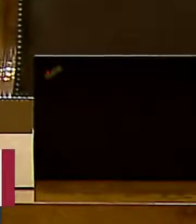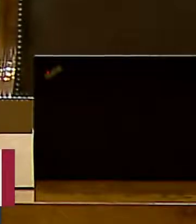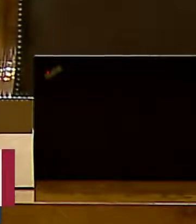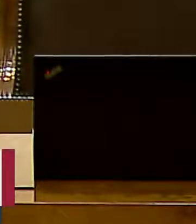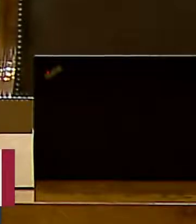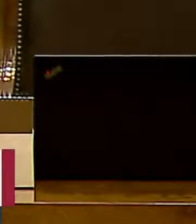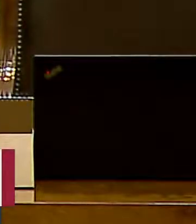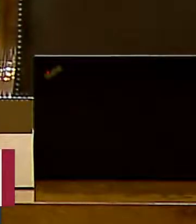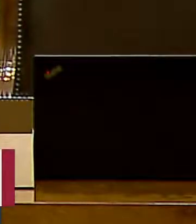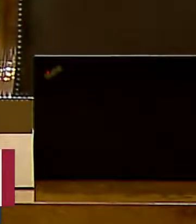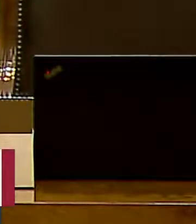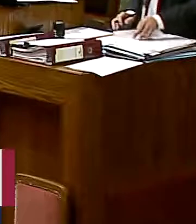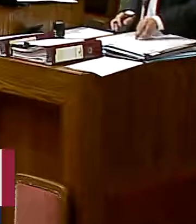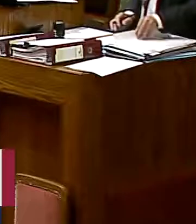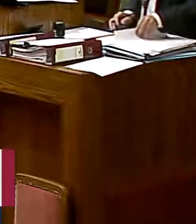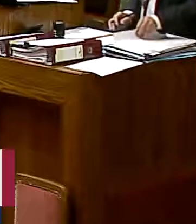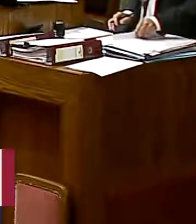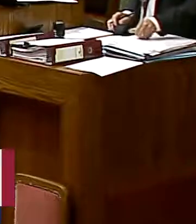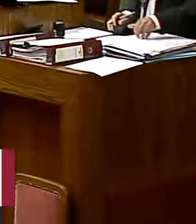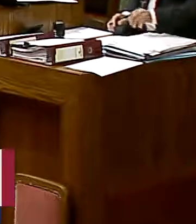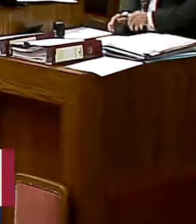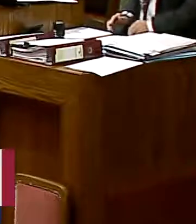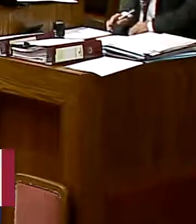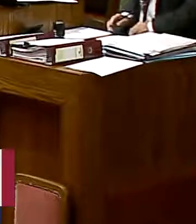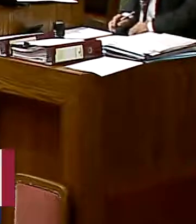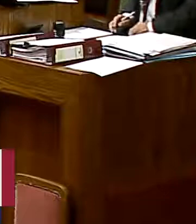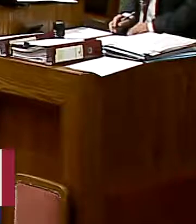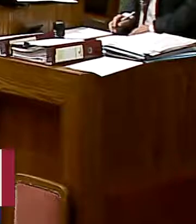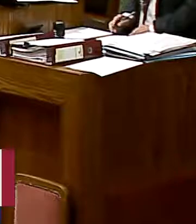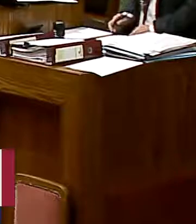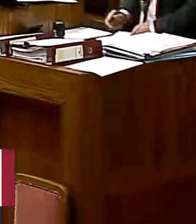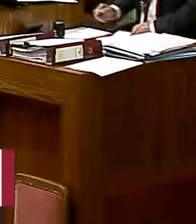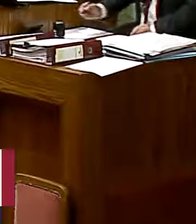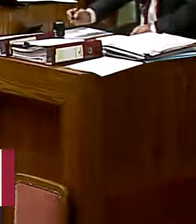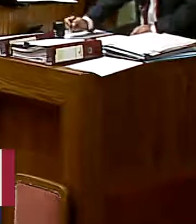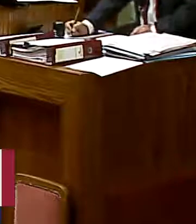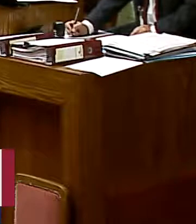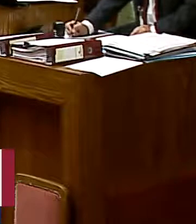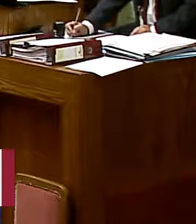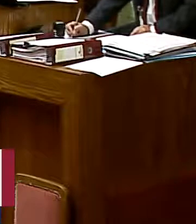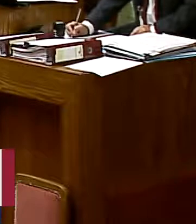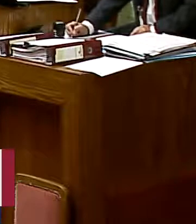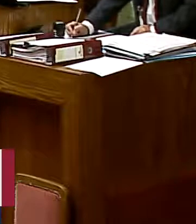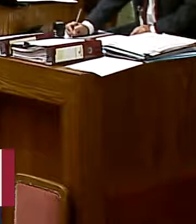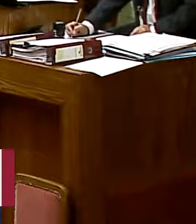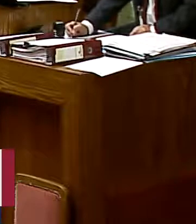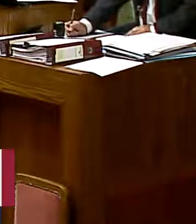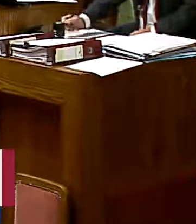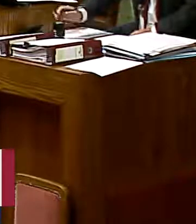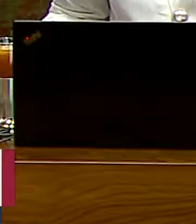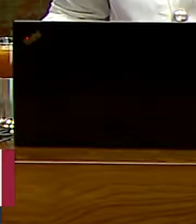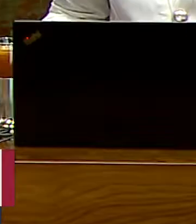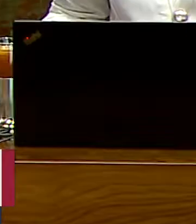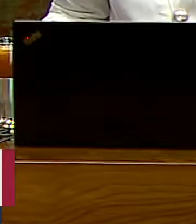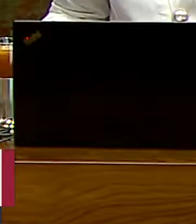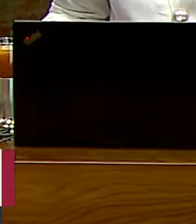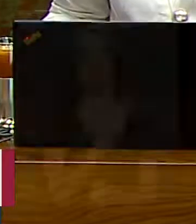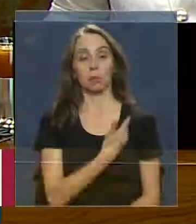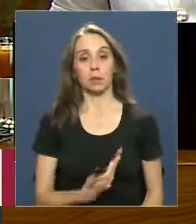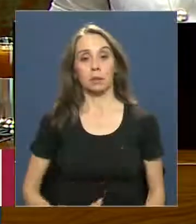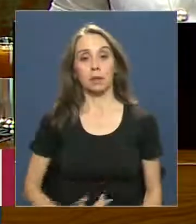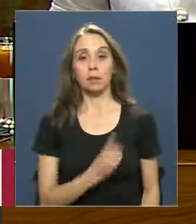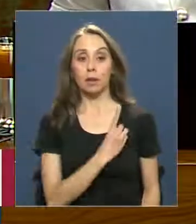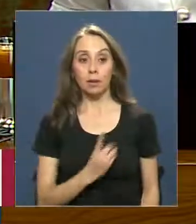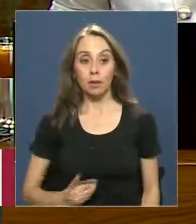secretario general, que dará lectura a ellos. Tiene la palabra. Gracias, presidenta. Reunidos los jefes de los comités parlamentarios, bajo la presidencia del diputado